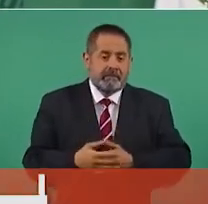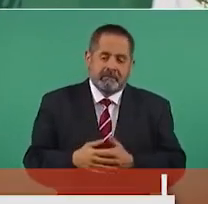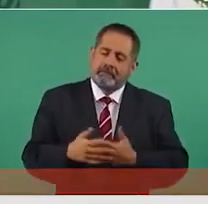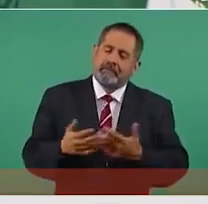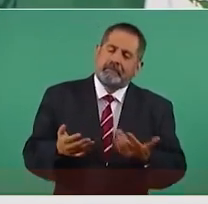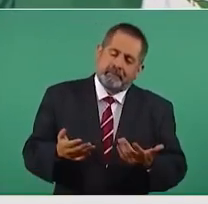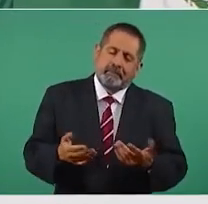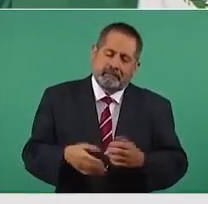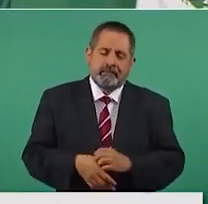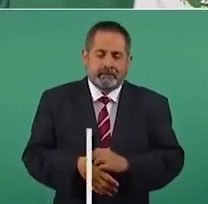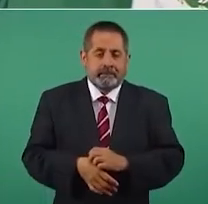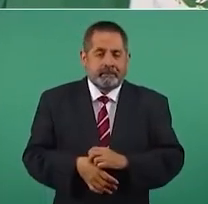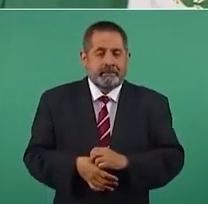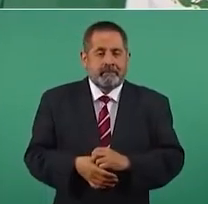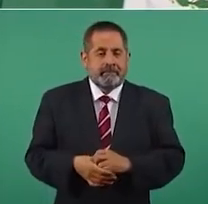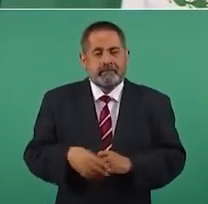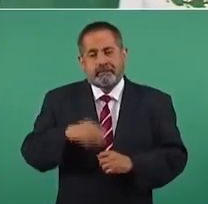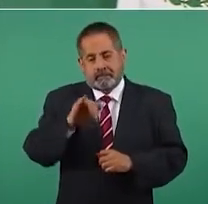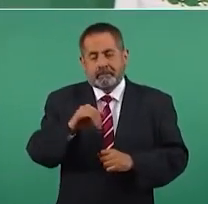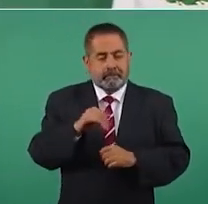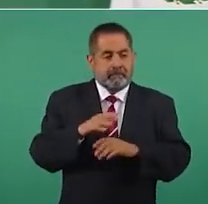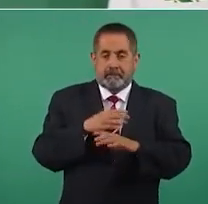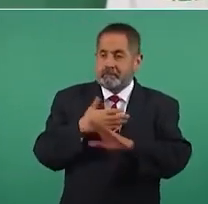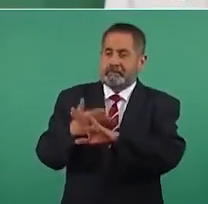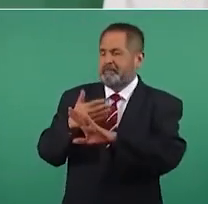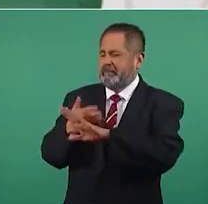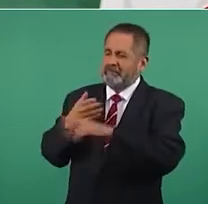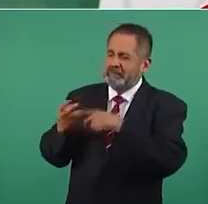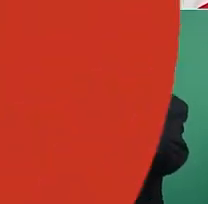Entonces, sí aturde.